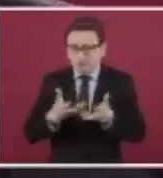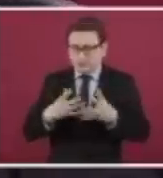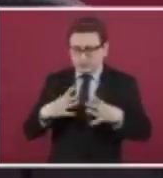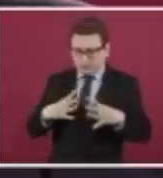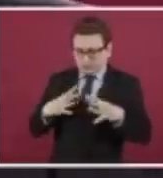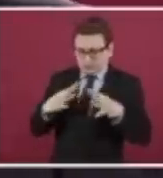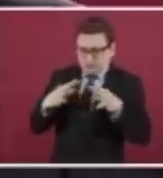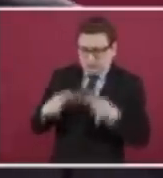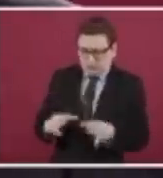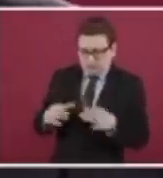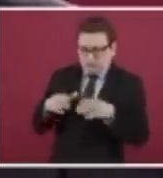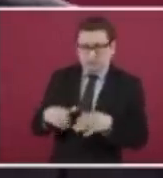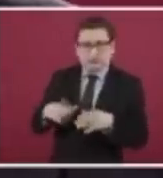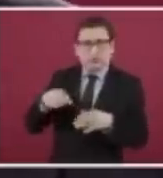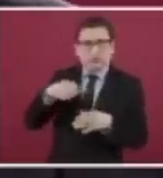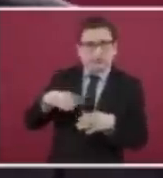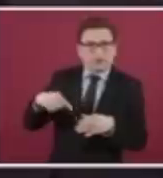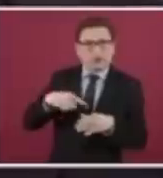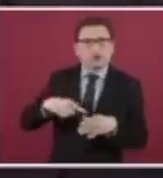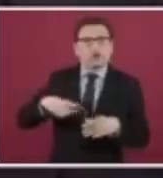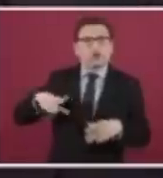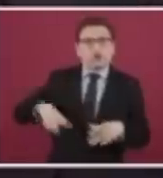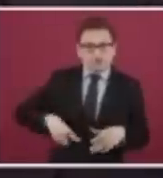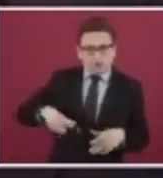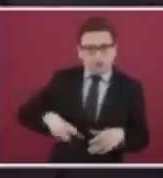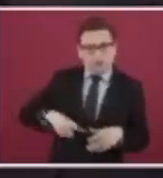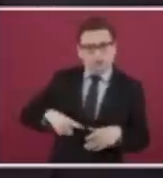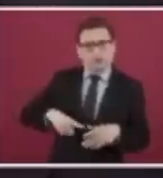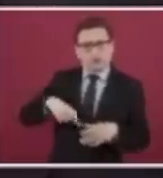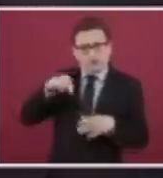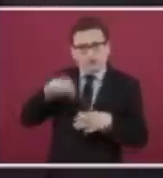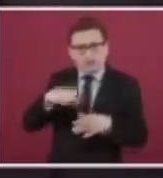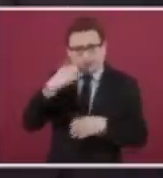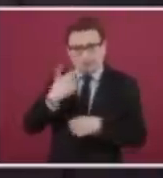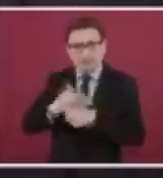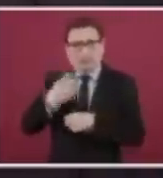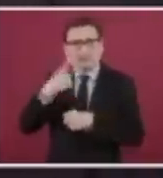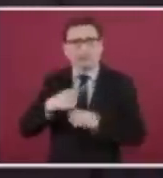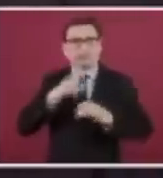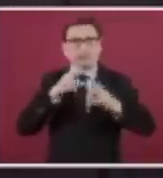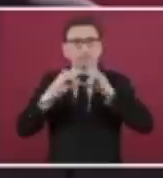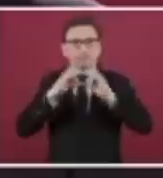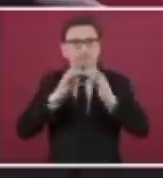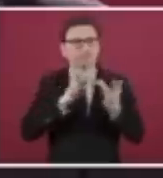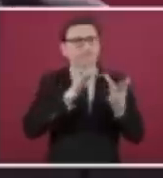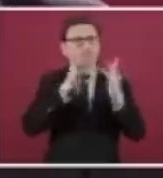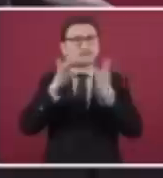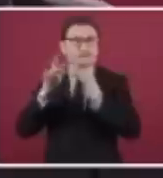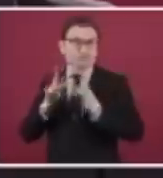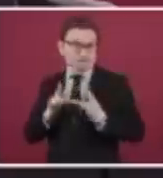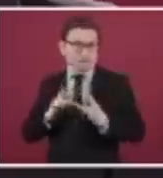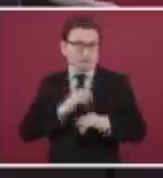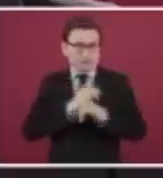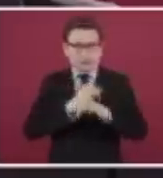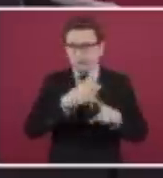mexicano para garantizar la comunicación. Porque si logramos